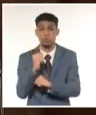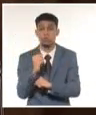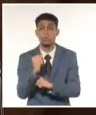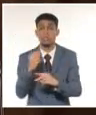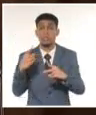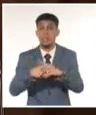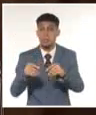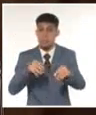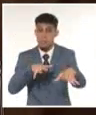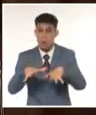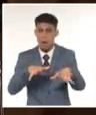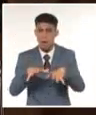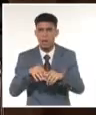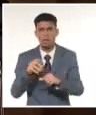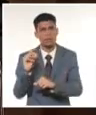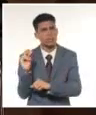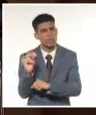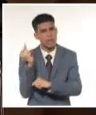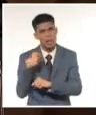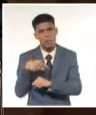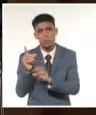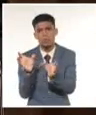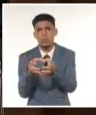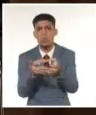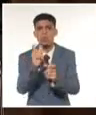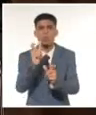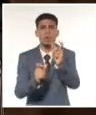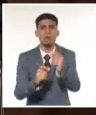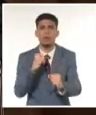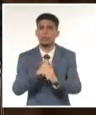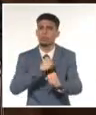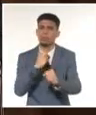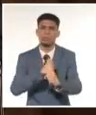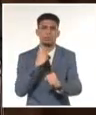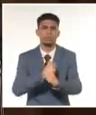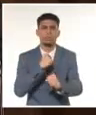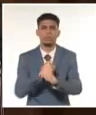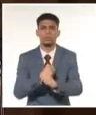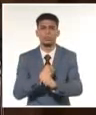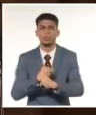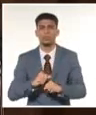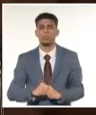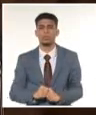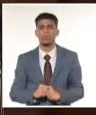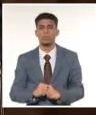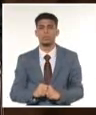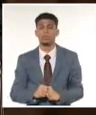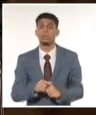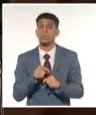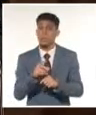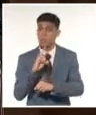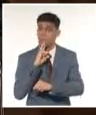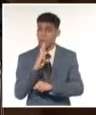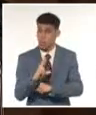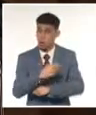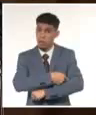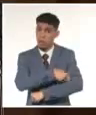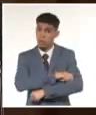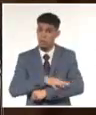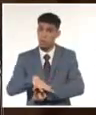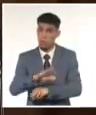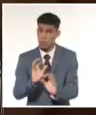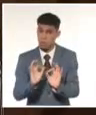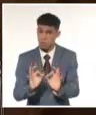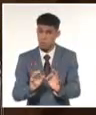y terremotos que nos afectaron. Pero hay que decir que también esas respuestas impresionantes del pueblo